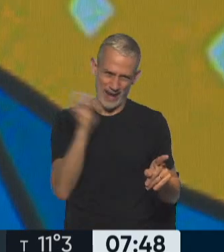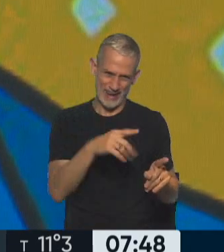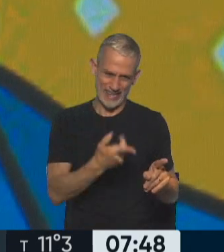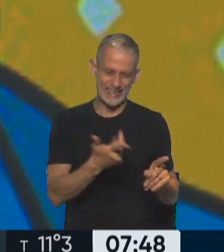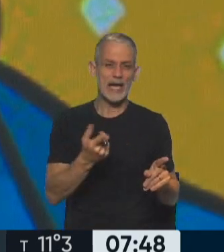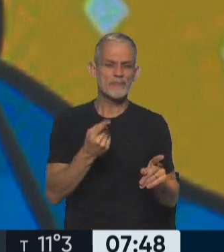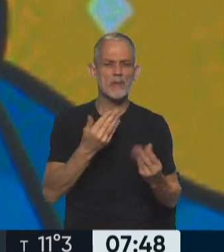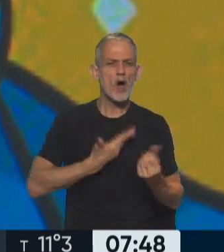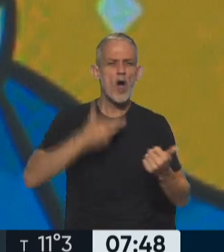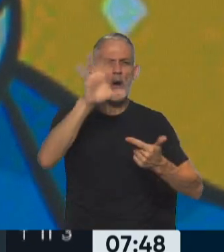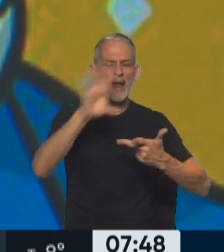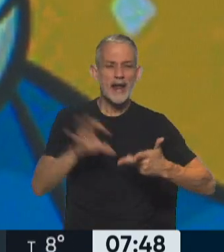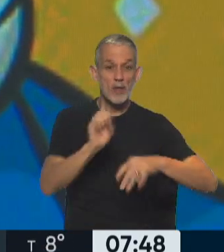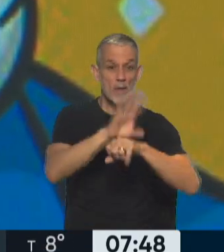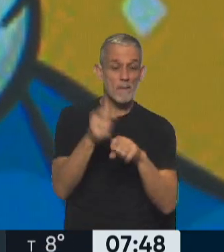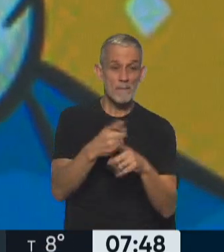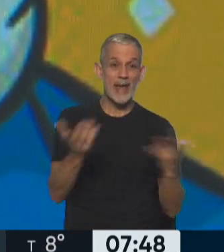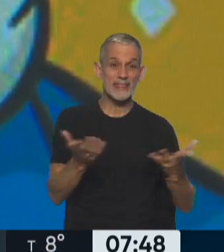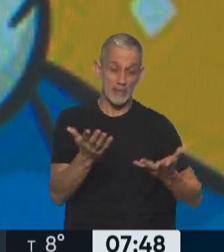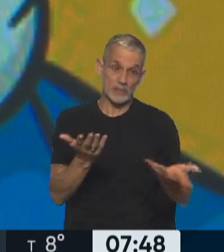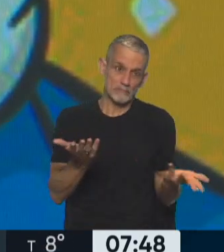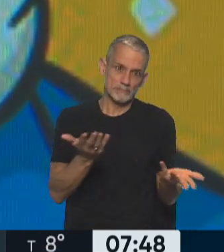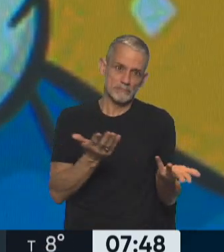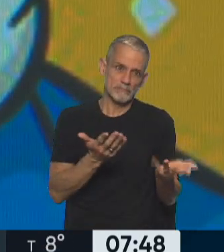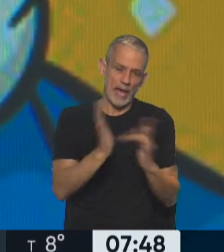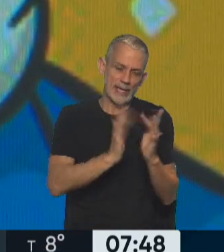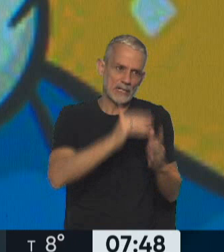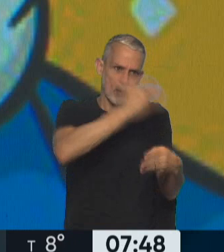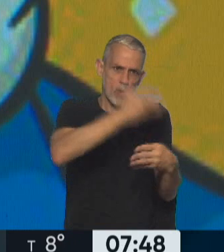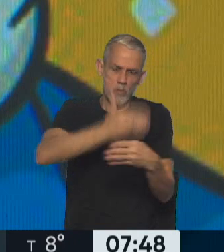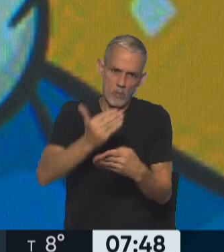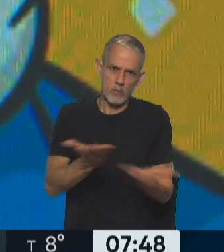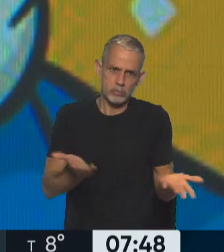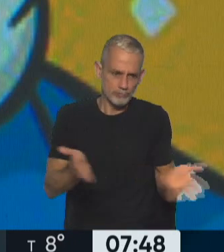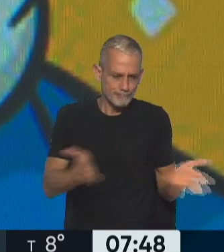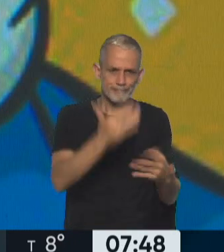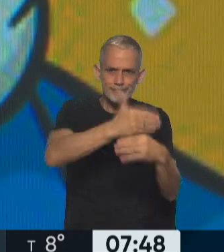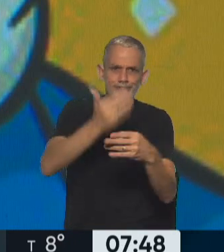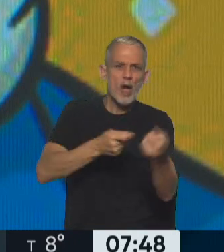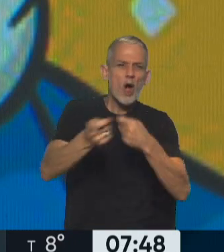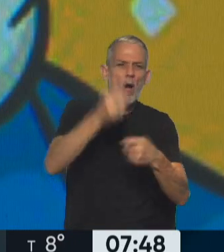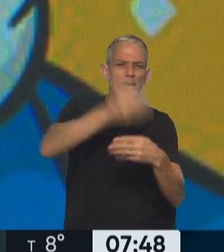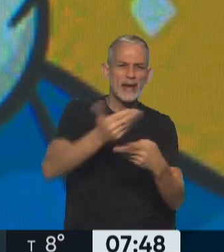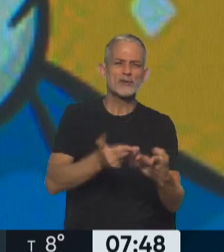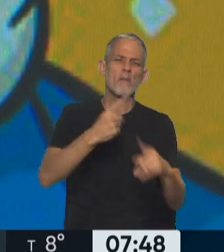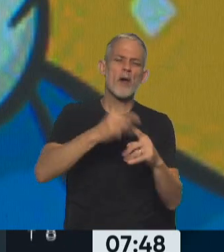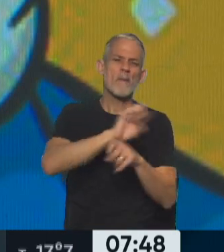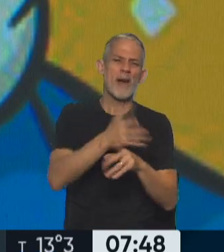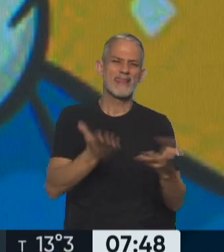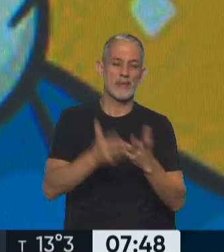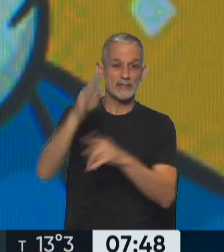gobernadores que durante la pandemia cerraron obviamente las iglesias y también alentaron el cierre de muchos comercios. Eso es lo